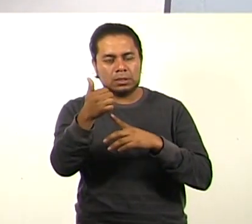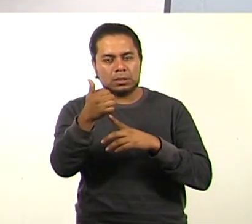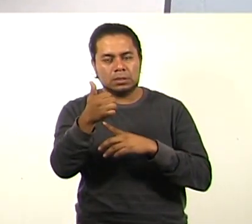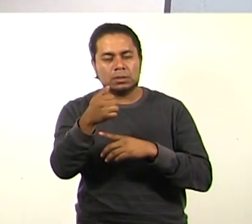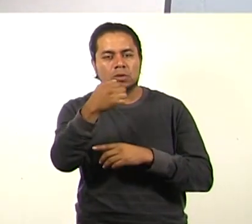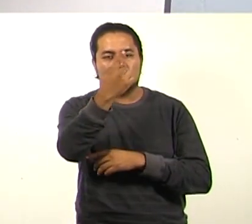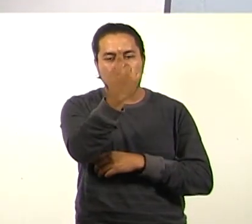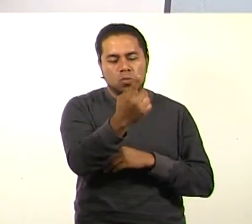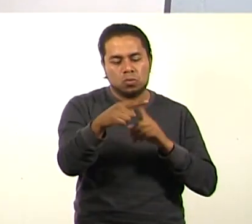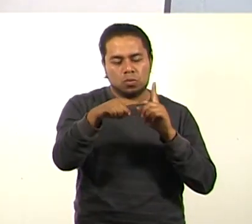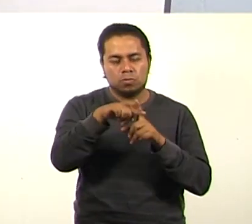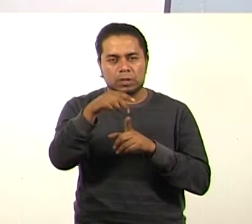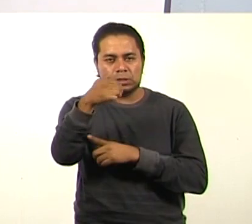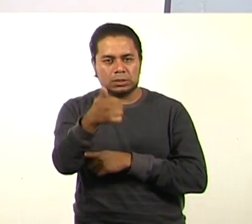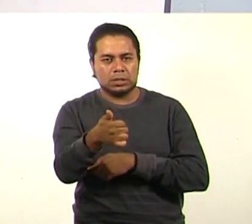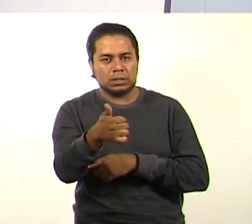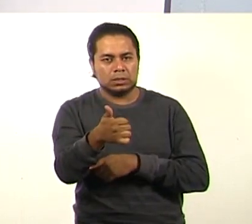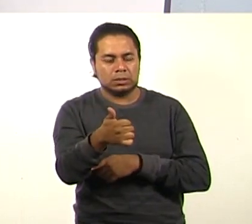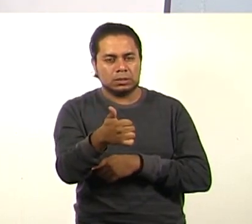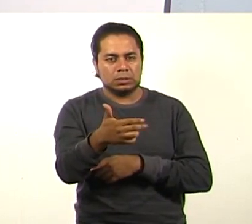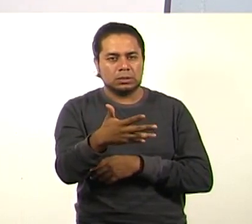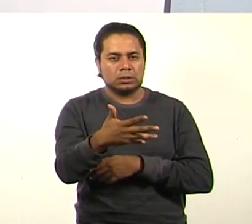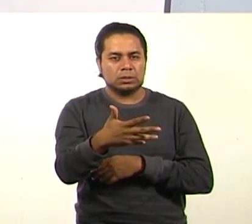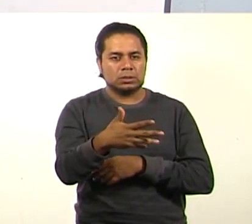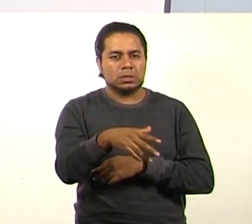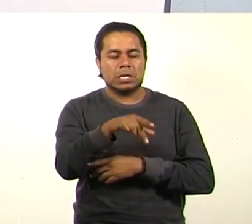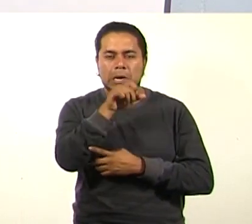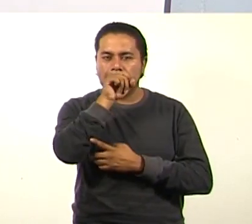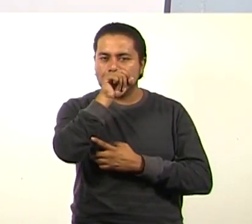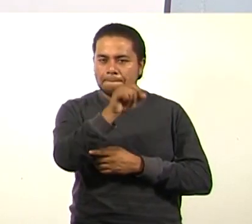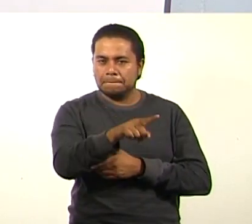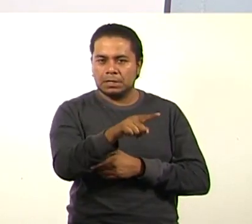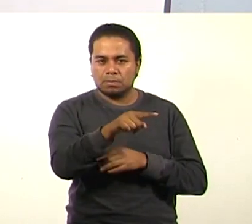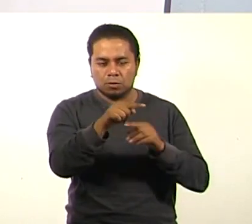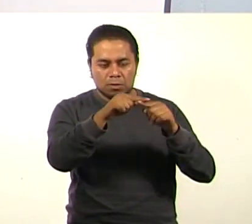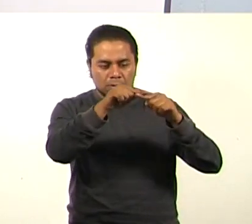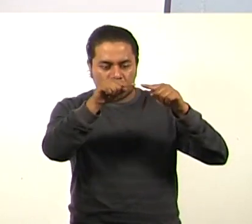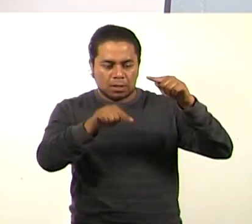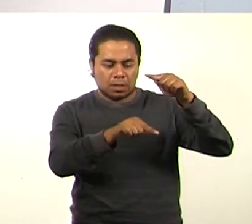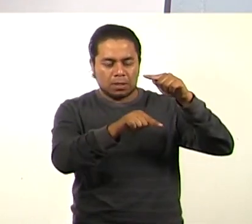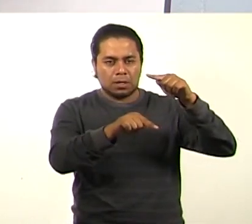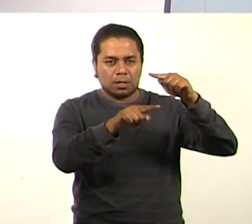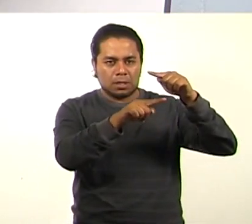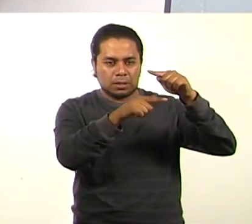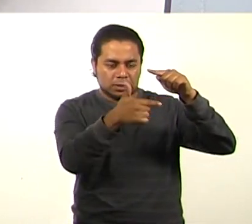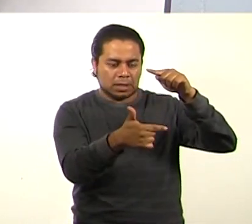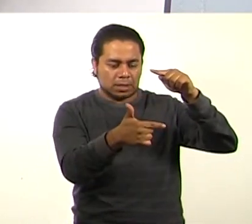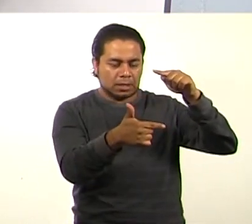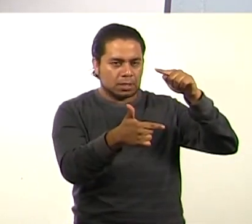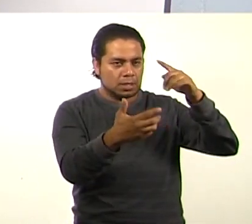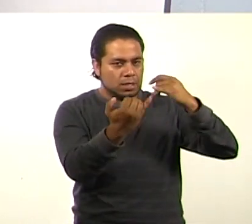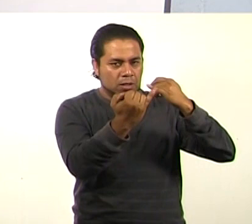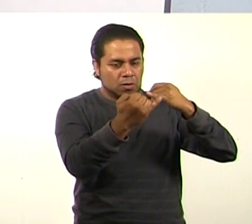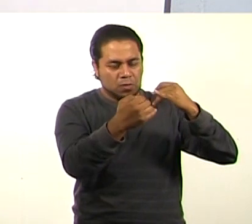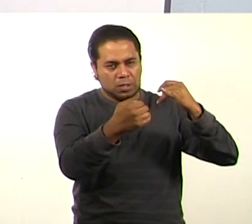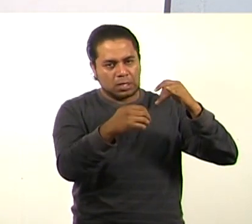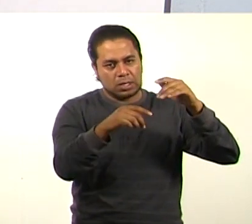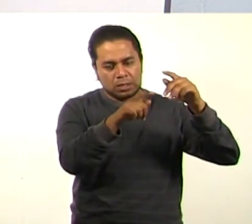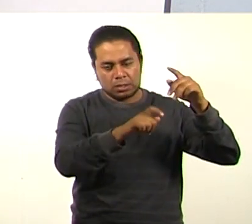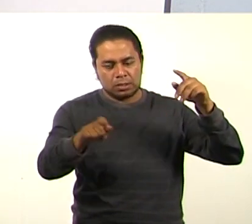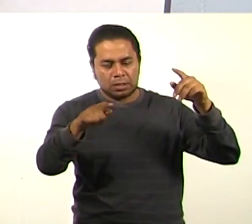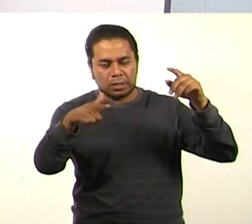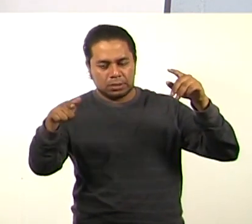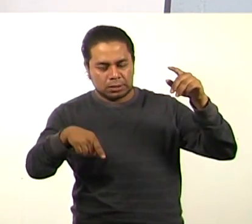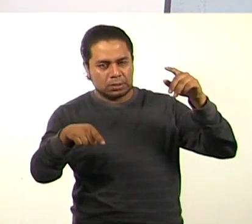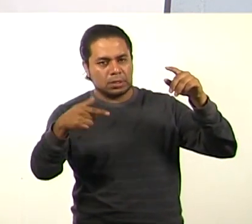más 6 y repetimos el denominador. El 7 queda. No vamos a sumar